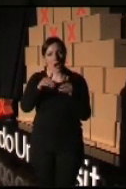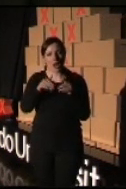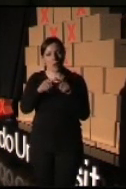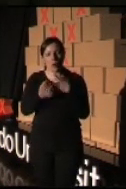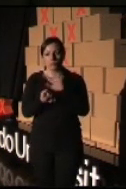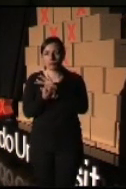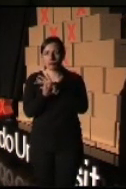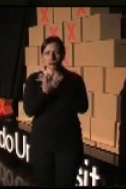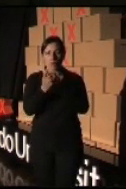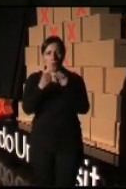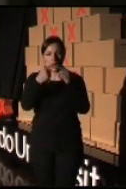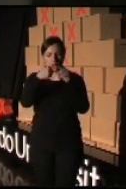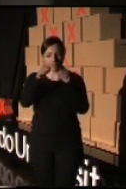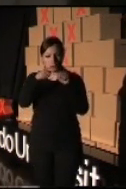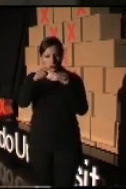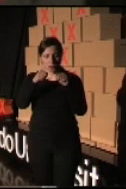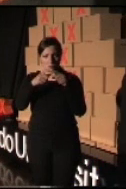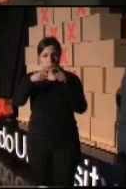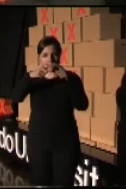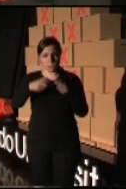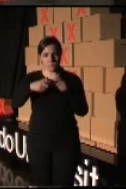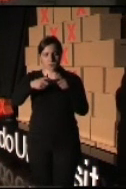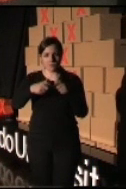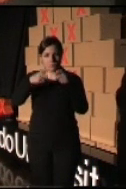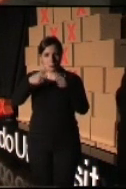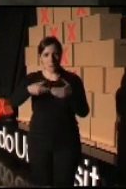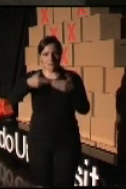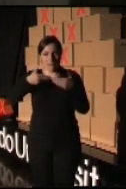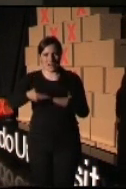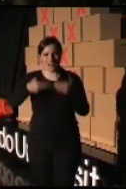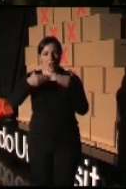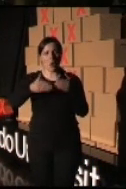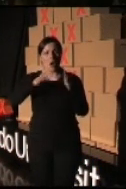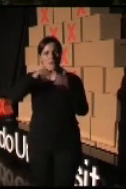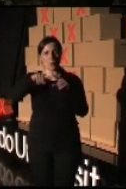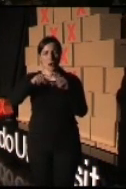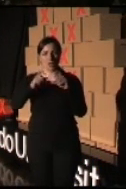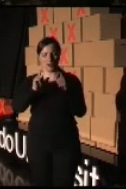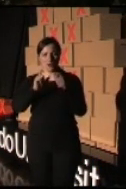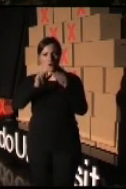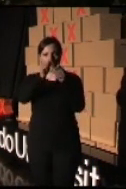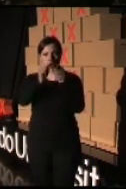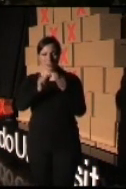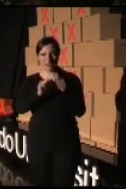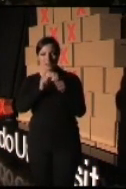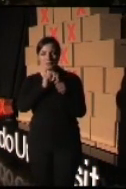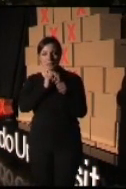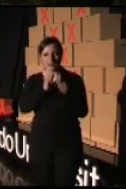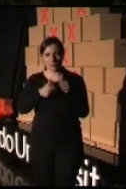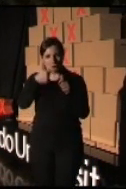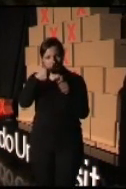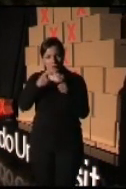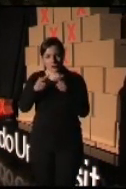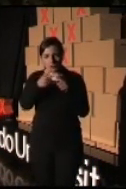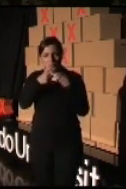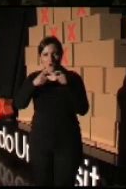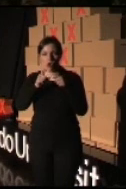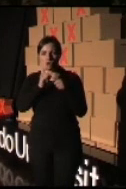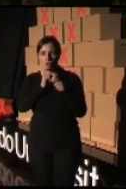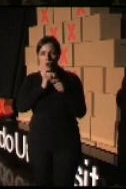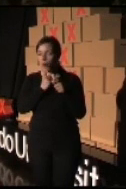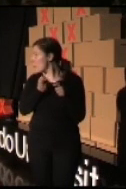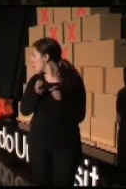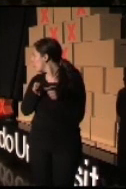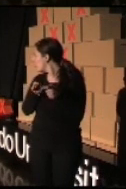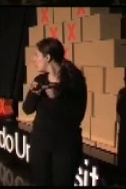más pesados, que pudieron formar estructuras cada vez más complejas, estructuras que